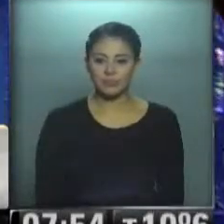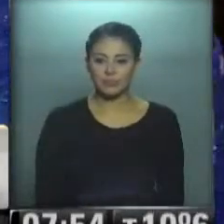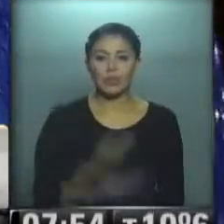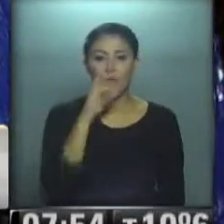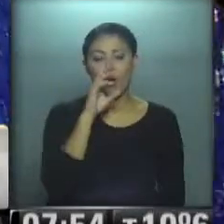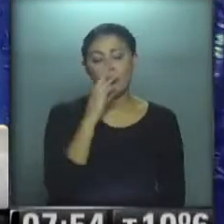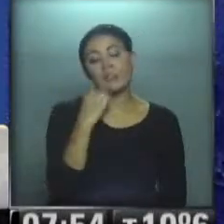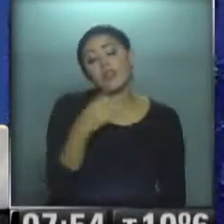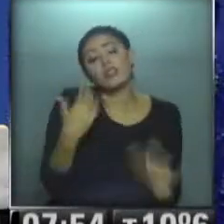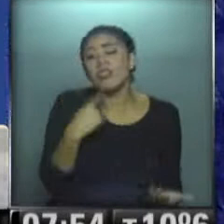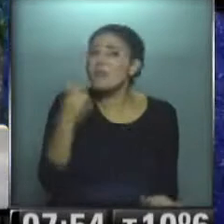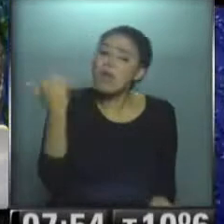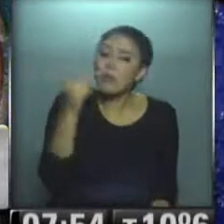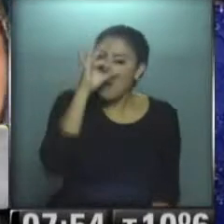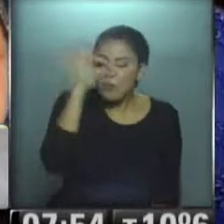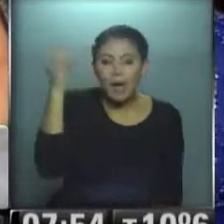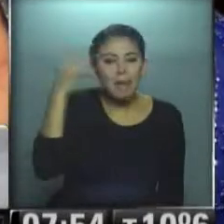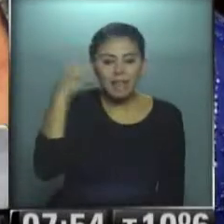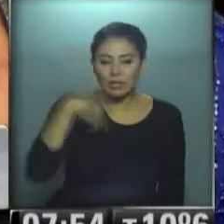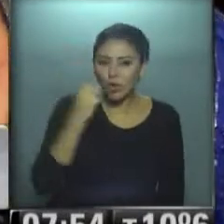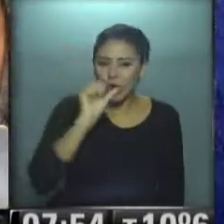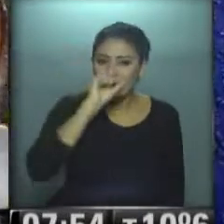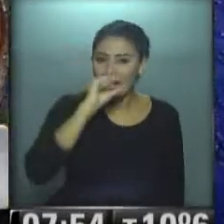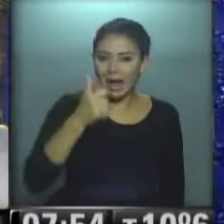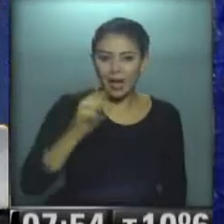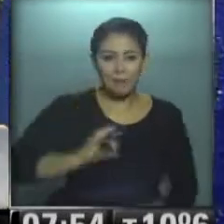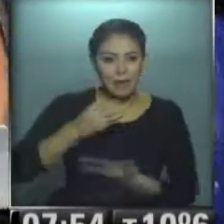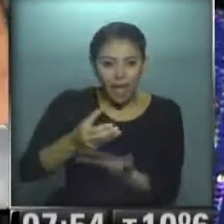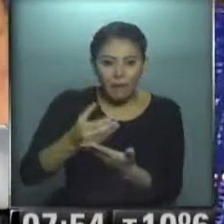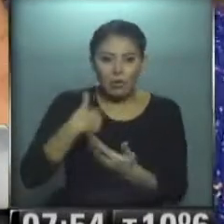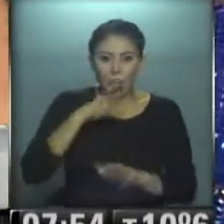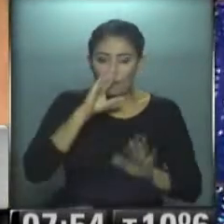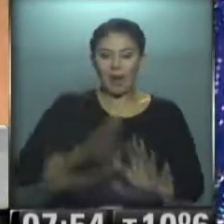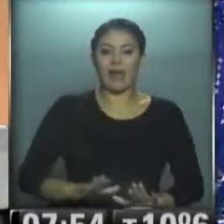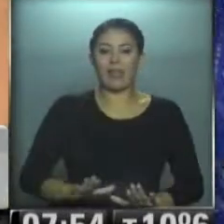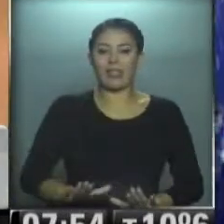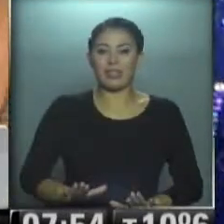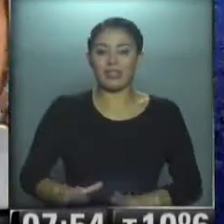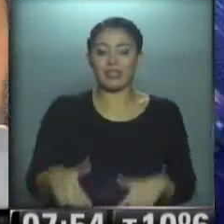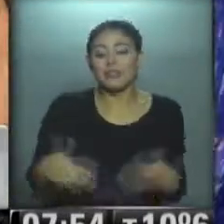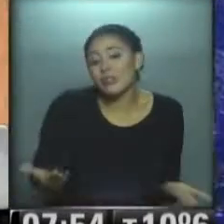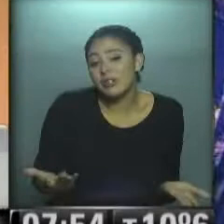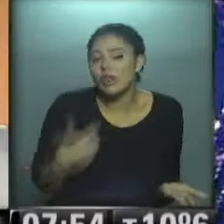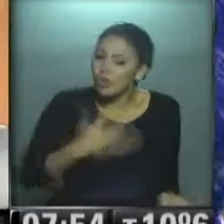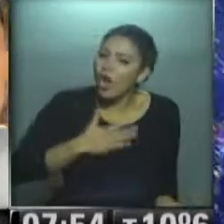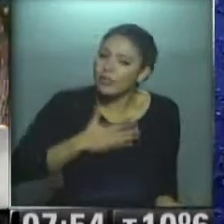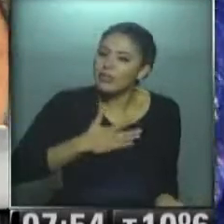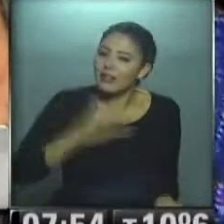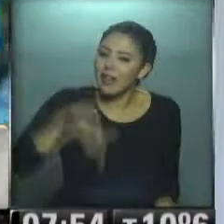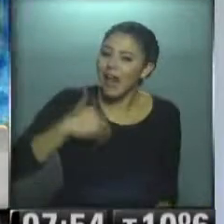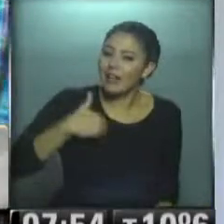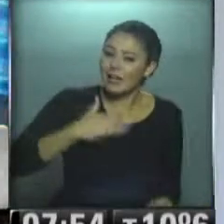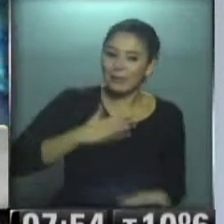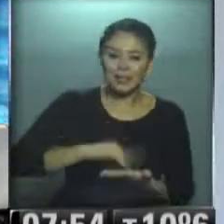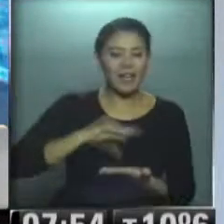Entonces dije, bueno, y nunca pensé ahorita que fuéramos a ganar el premio, me agarró de sorpresa. Y bueno, estoy contenta porque estoy en Argentina, mi